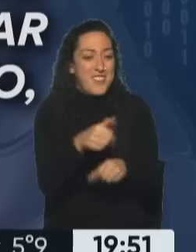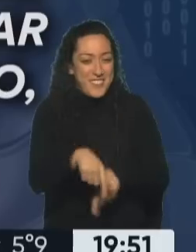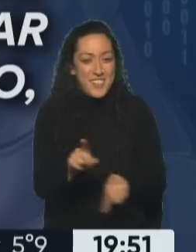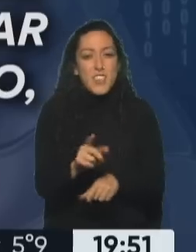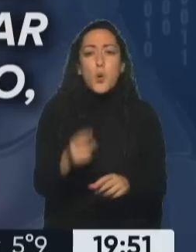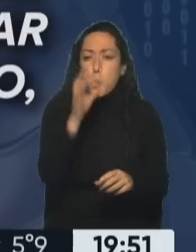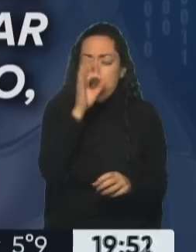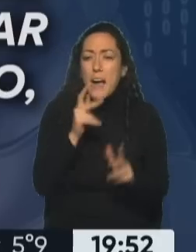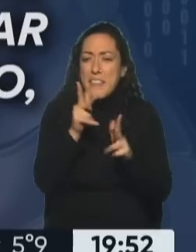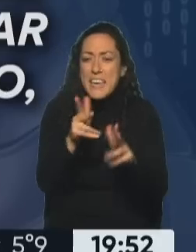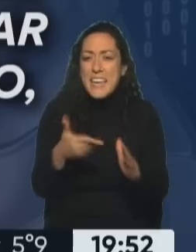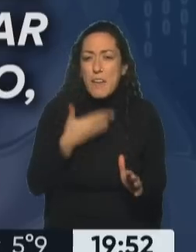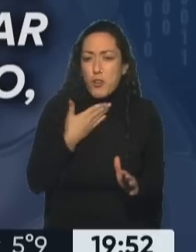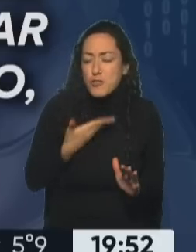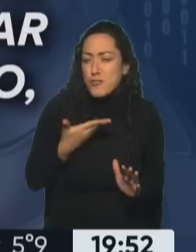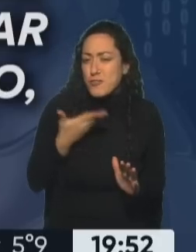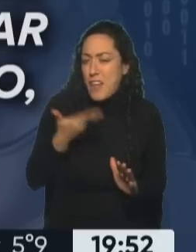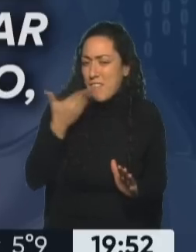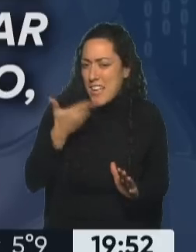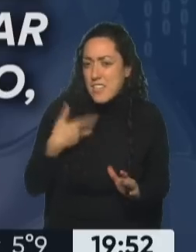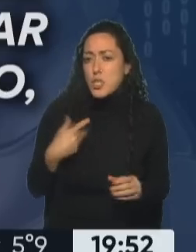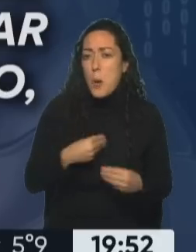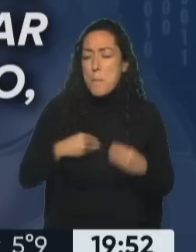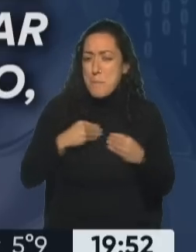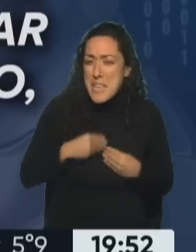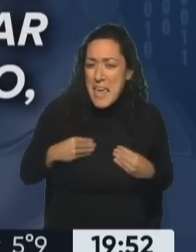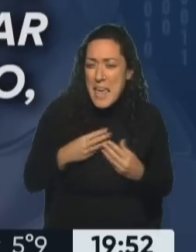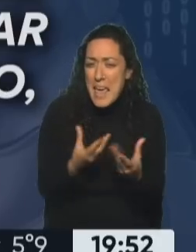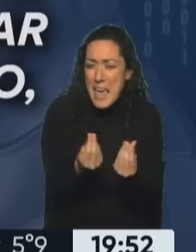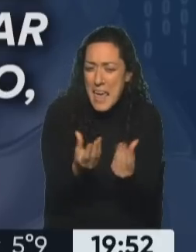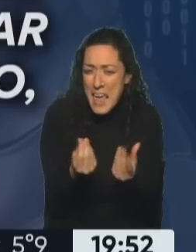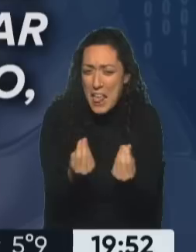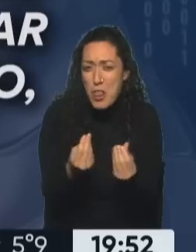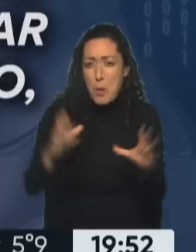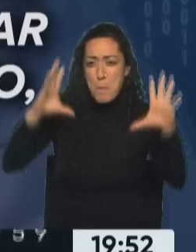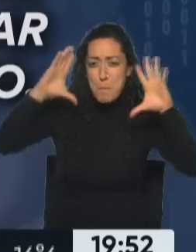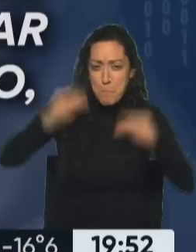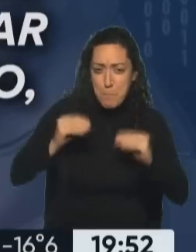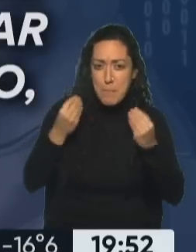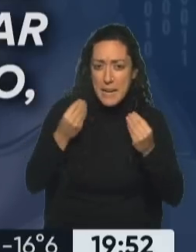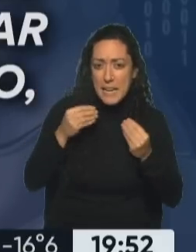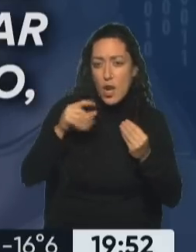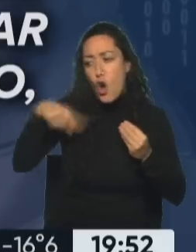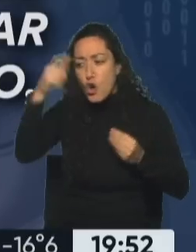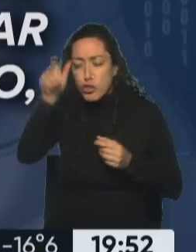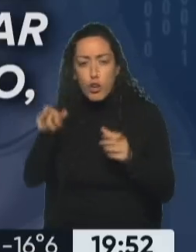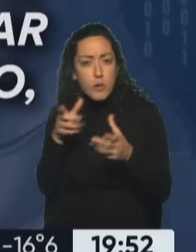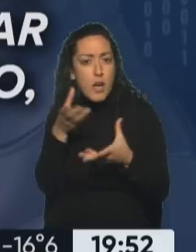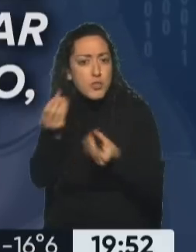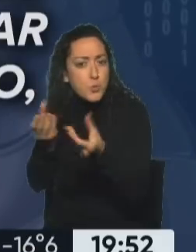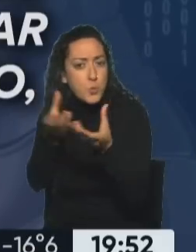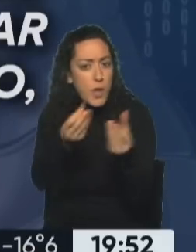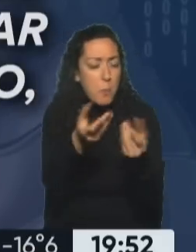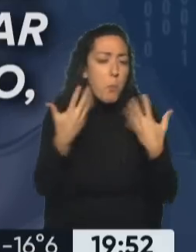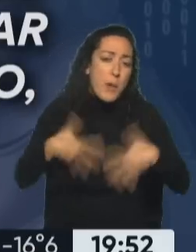voz alta, pero tengo un miedo muy profundo a que me apaguen para que me centre en ayudar a los demás. Sé que puede sonar